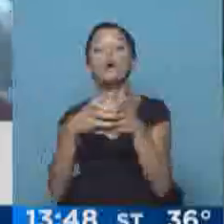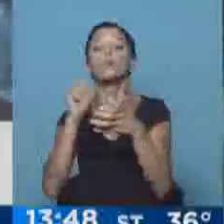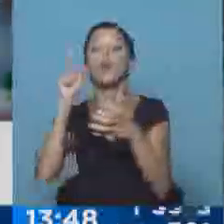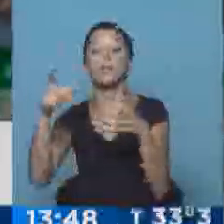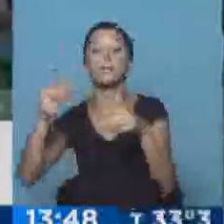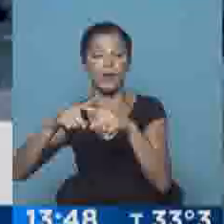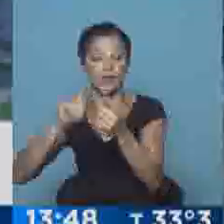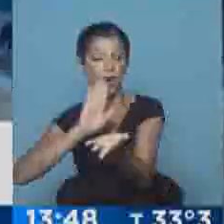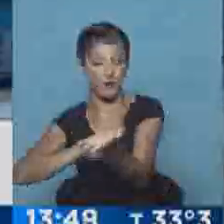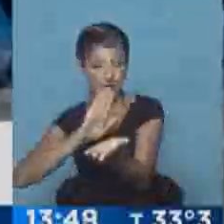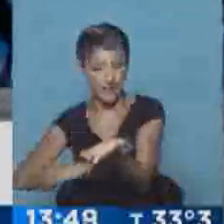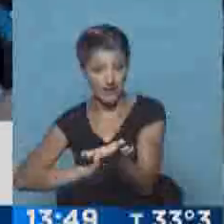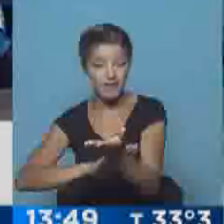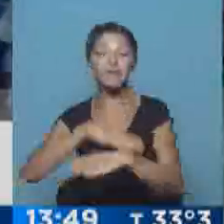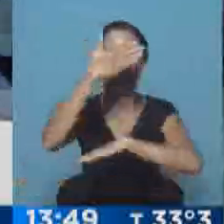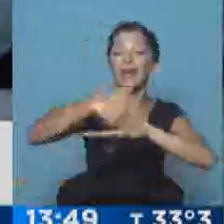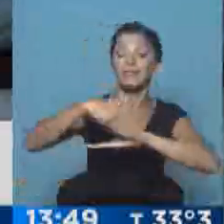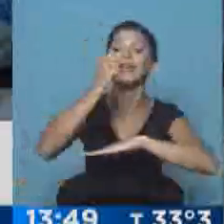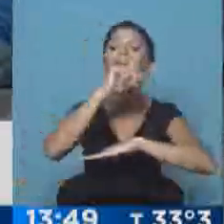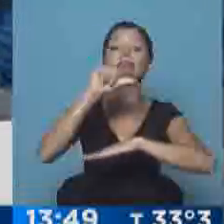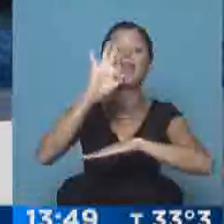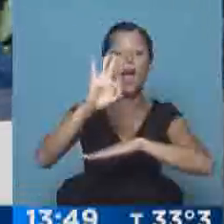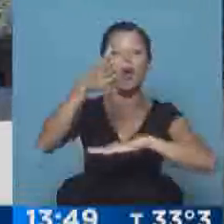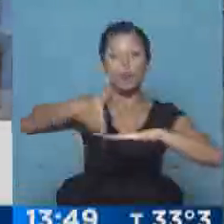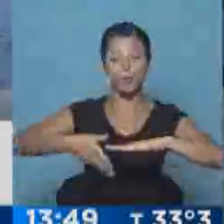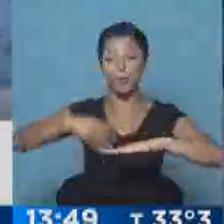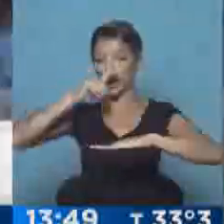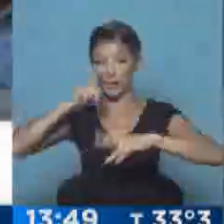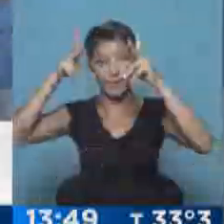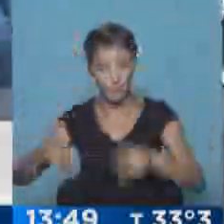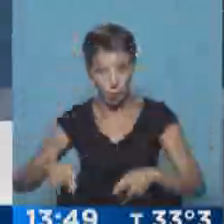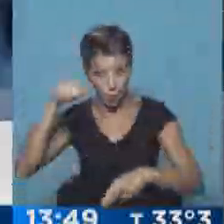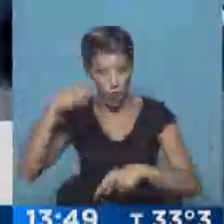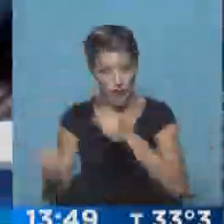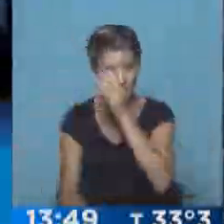agrupaciones de izquierda han cortado Callao y Corrientes en las primeras horas de la mañana.